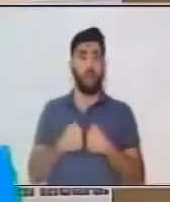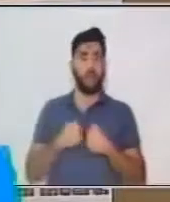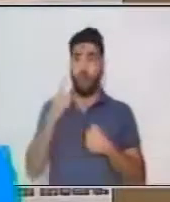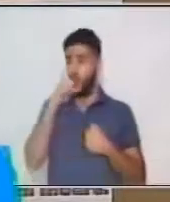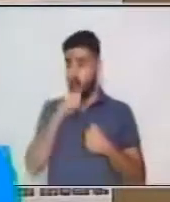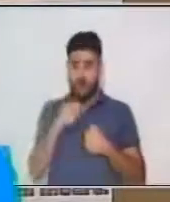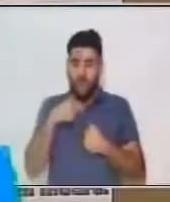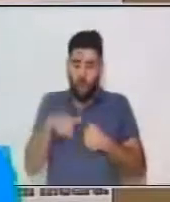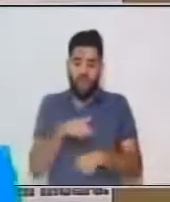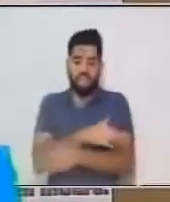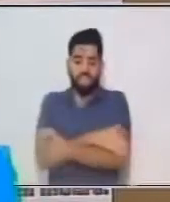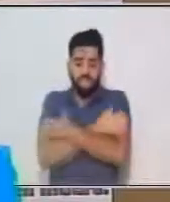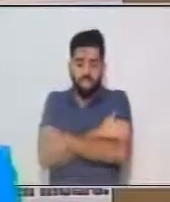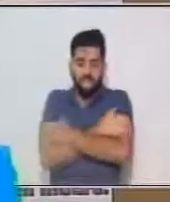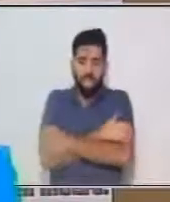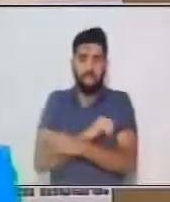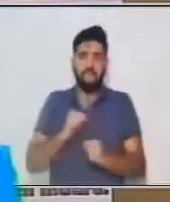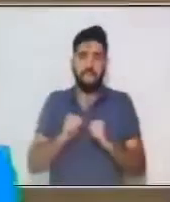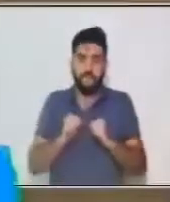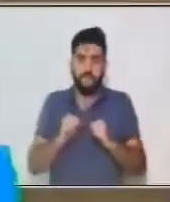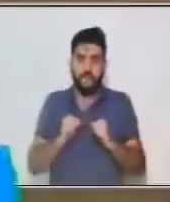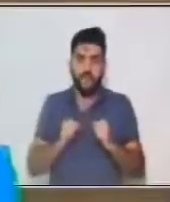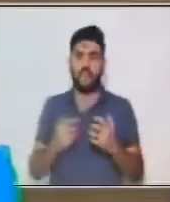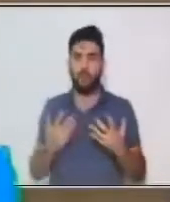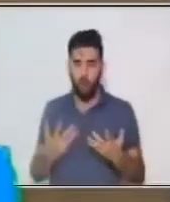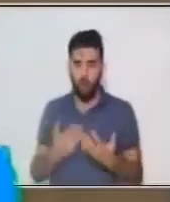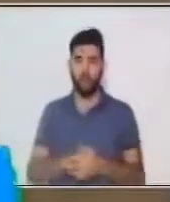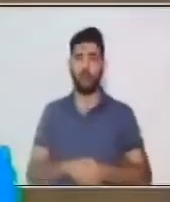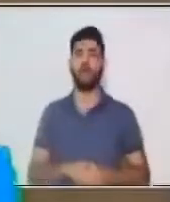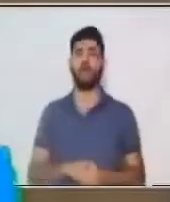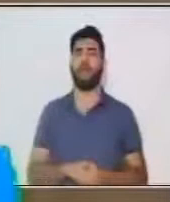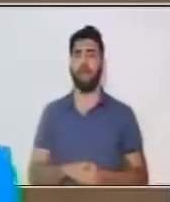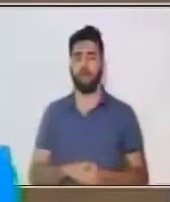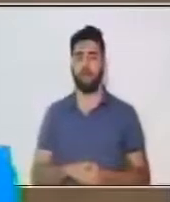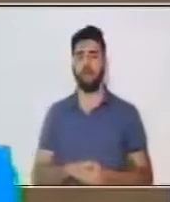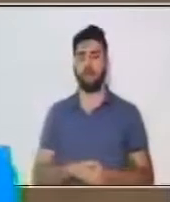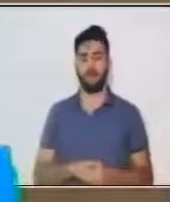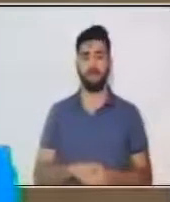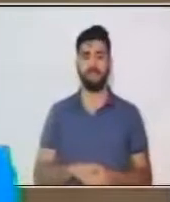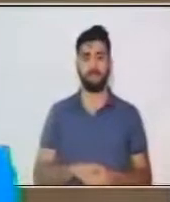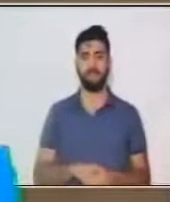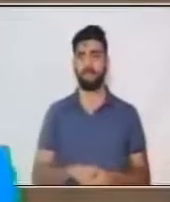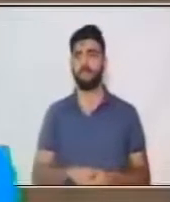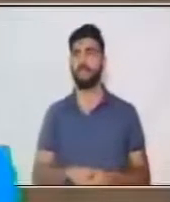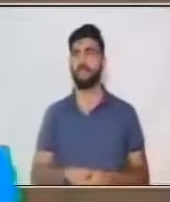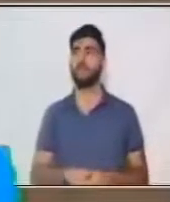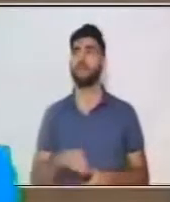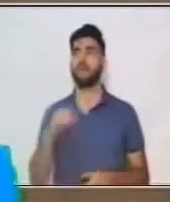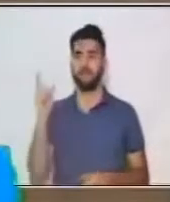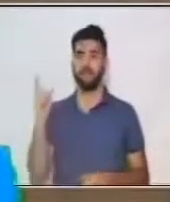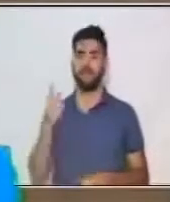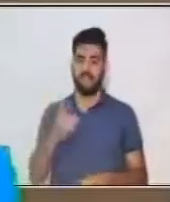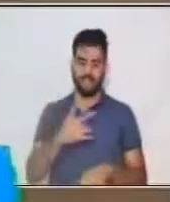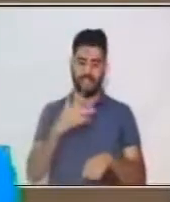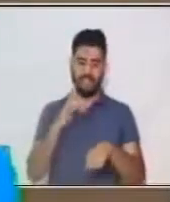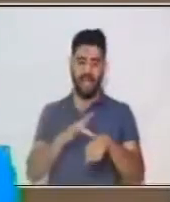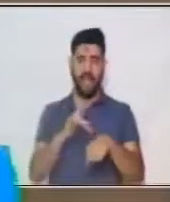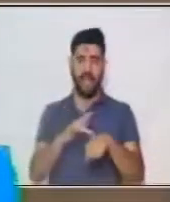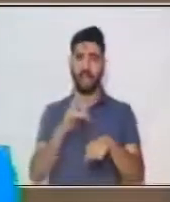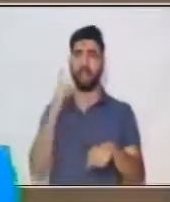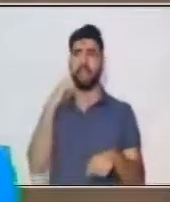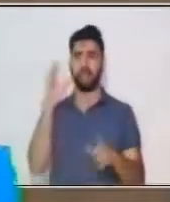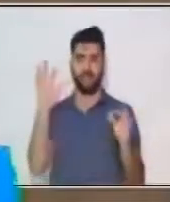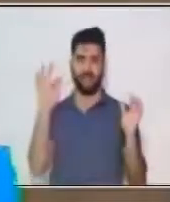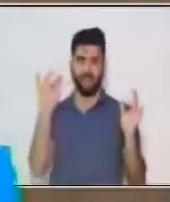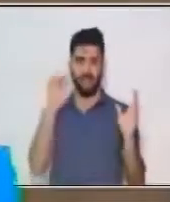ahora tengo mucho frío. ¿Con qué sentido percibes el frío? Muy bien, es el sentido del tacto.